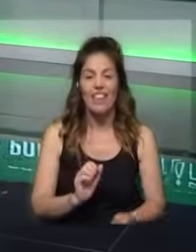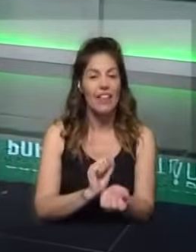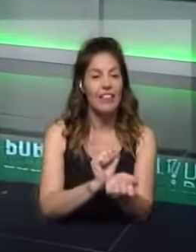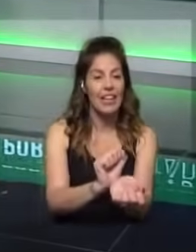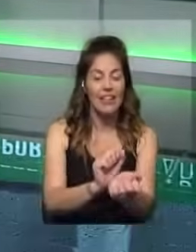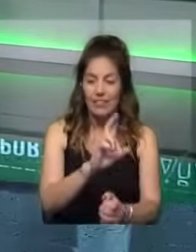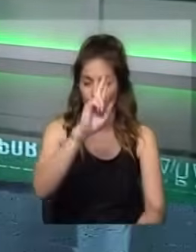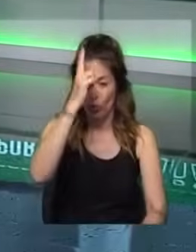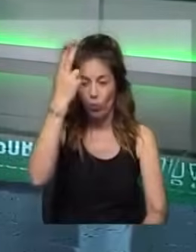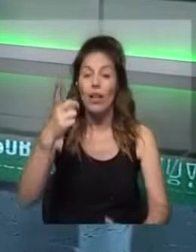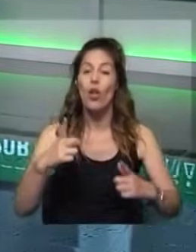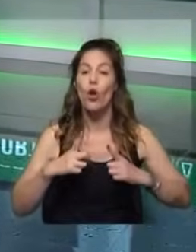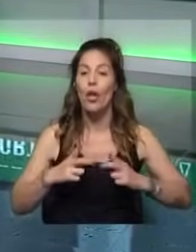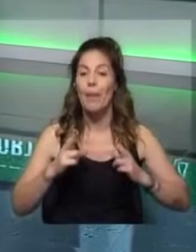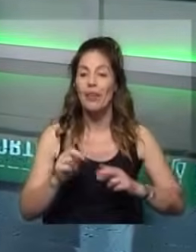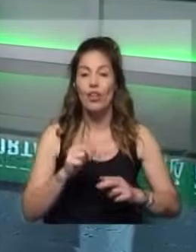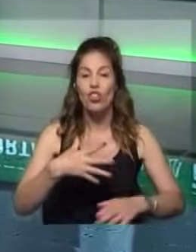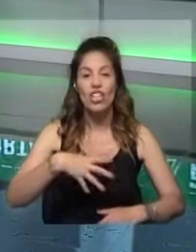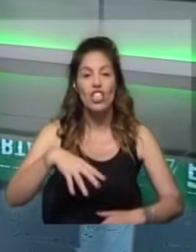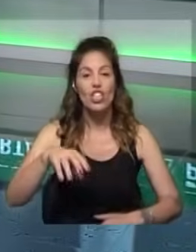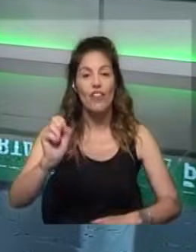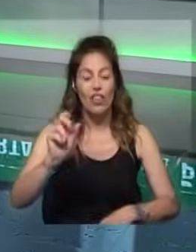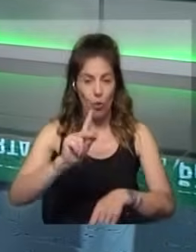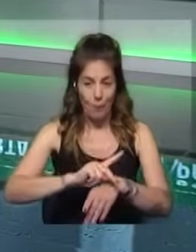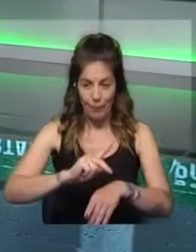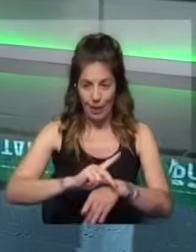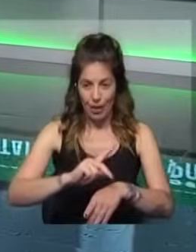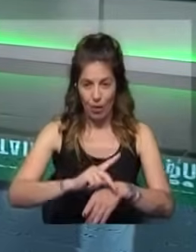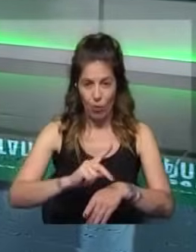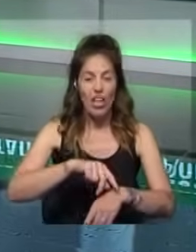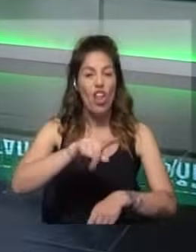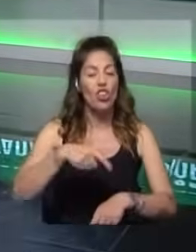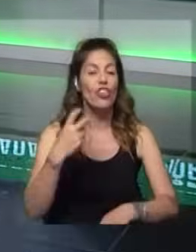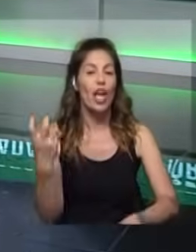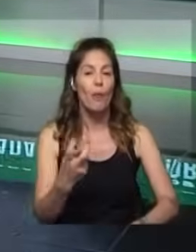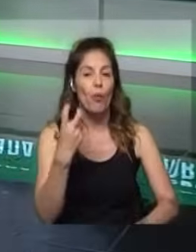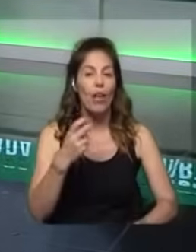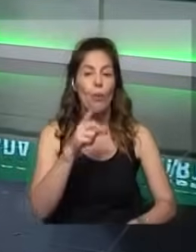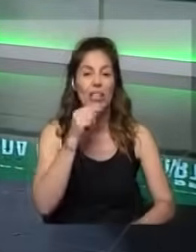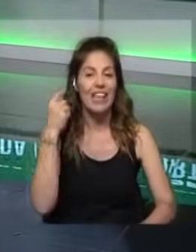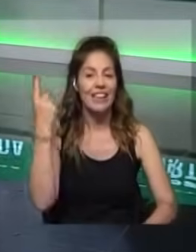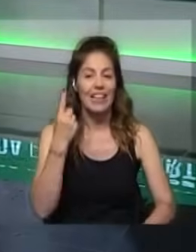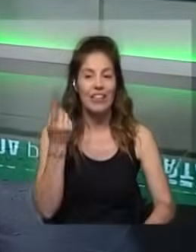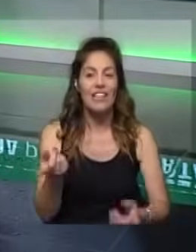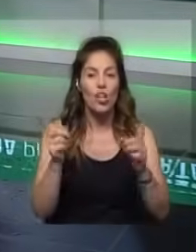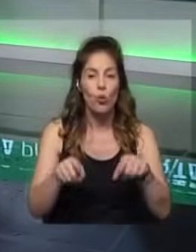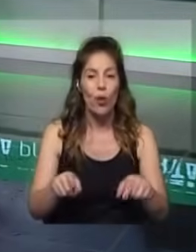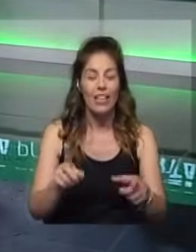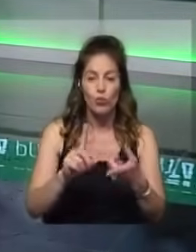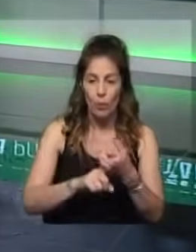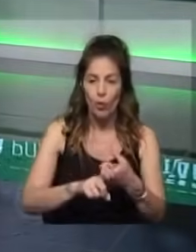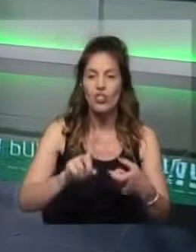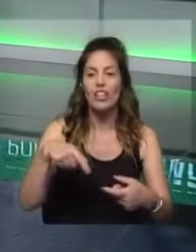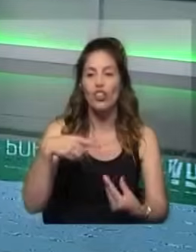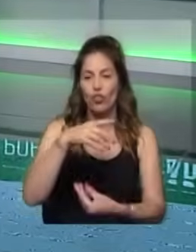en Uruguay con la expectativa De no ser extraditado a Paraguay en donde es requerido por Interpol al igual que su esposa y otros